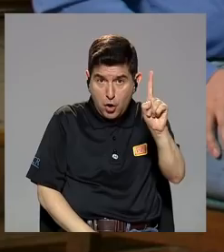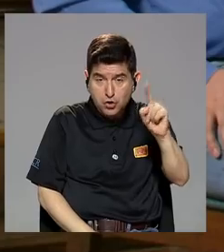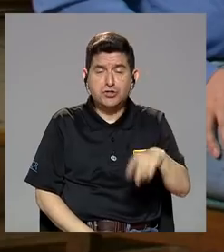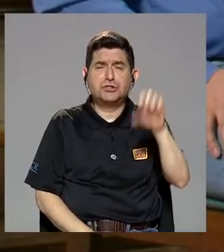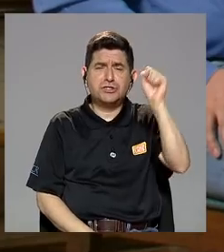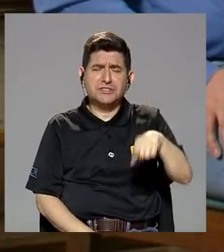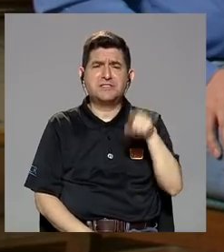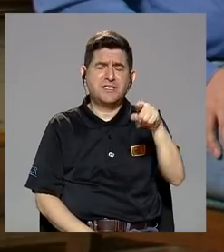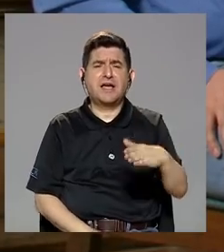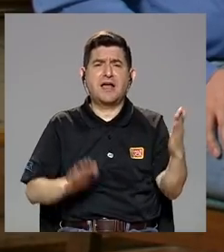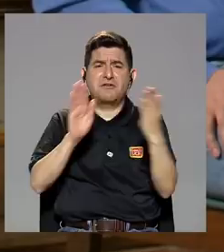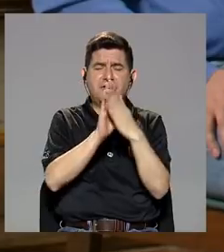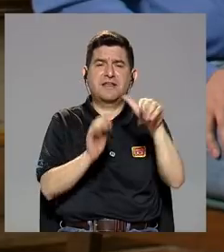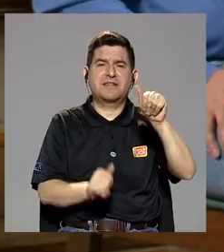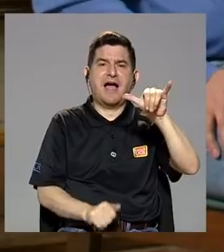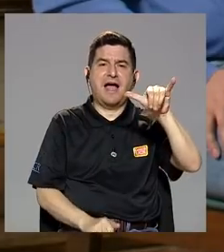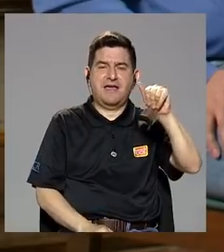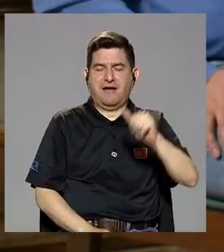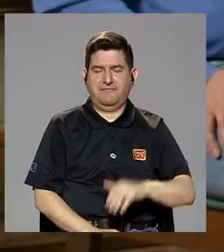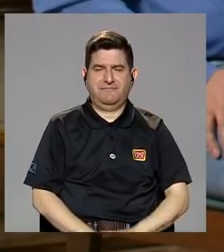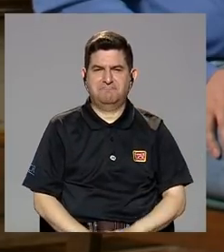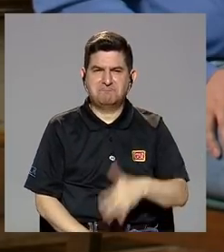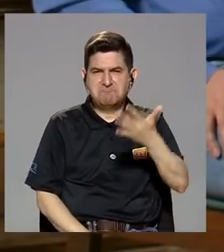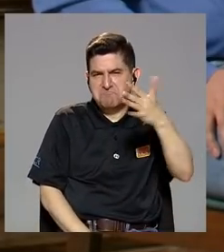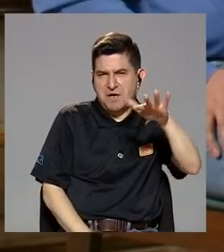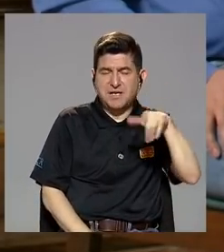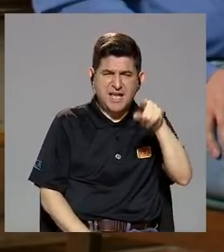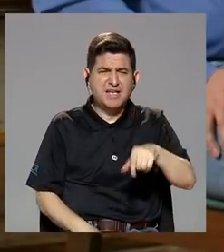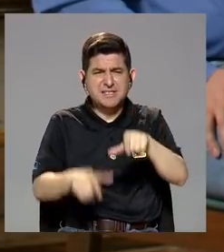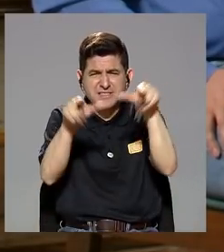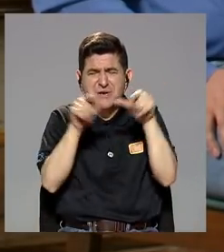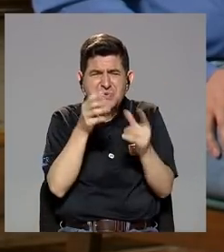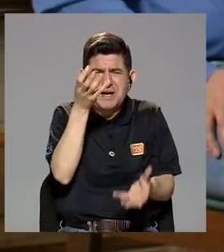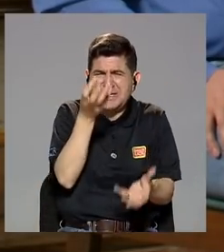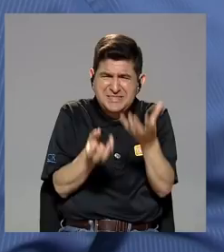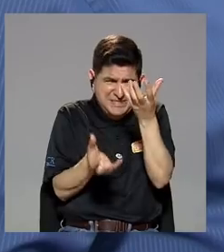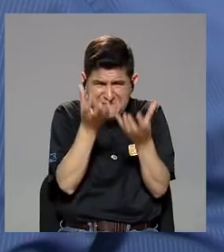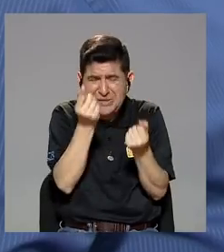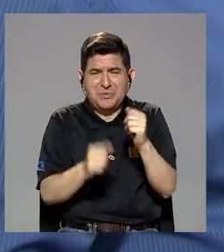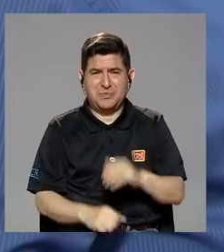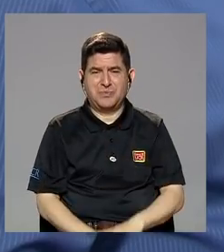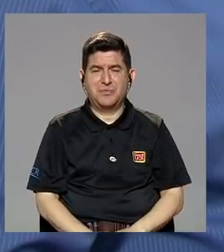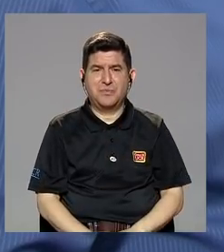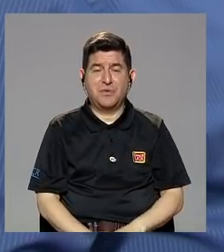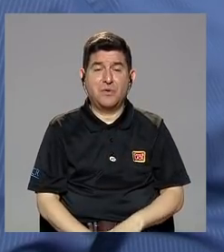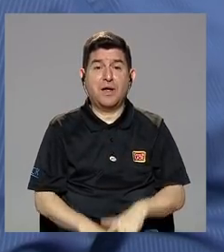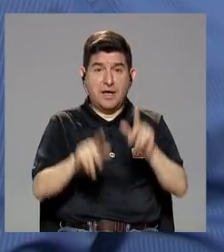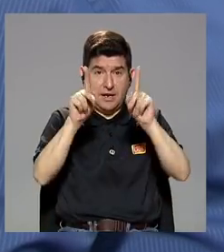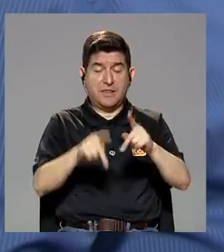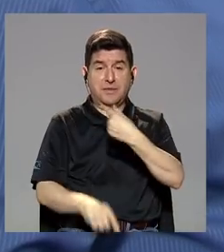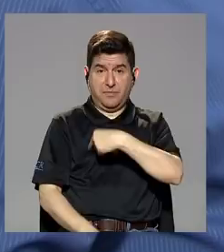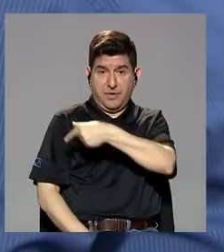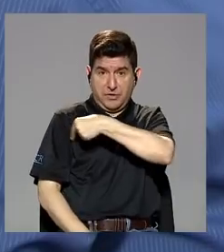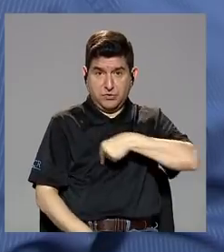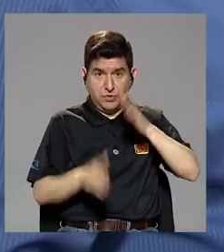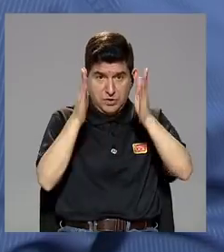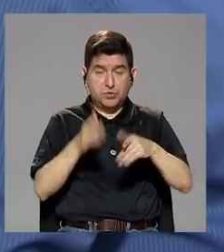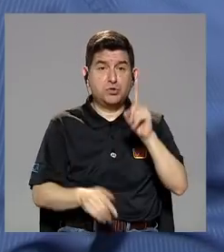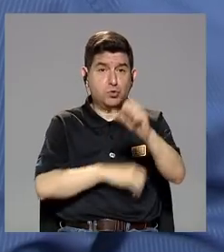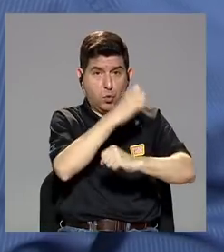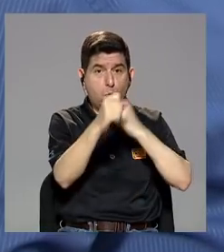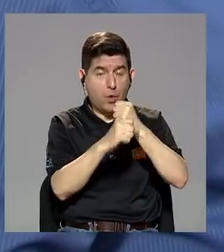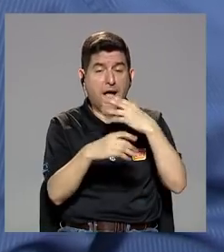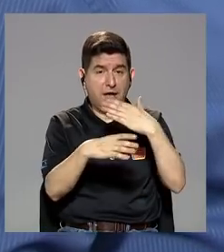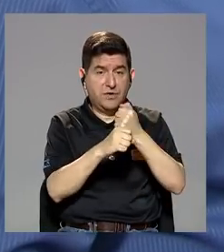quedaba ya al frente al producto de alcantarillado por ahí que se quemó después y todo eso que era de un suizo se lo hicimos un año